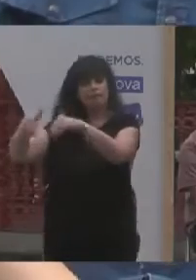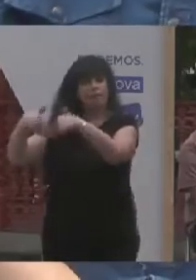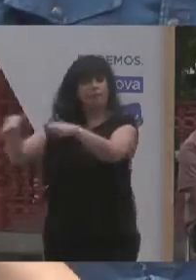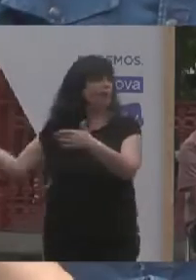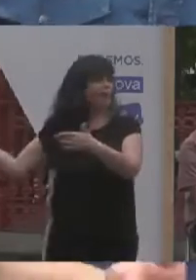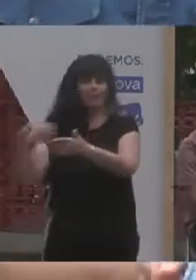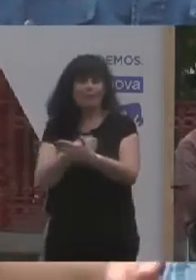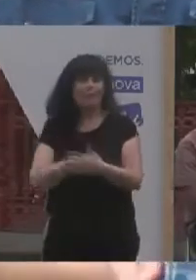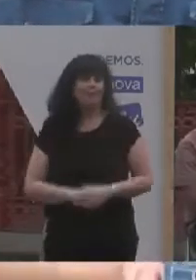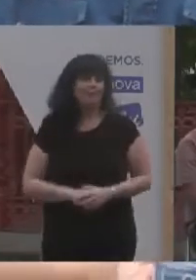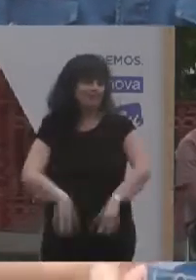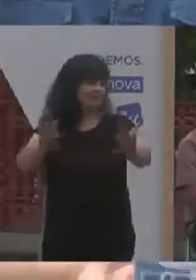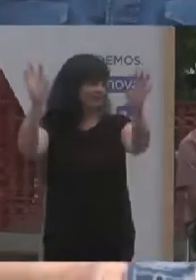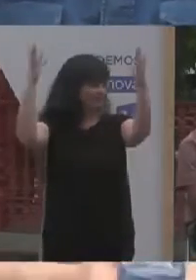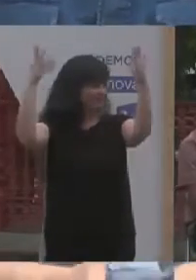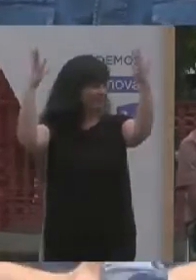nosas vidas.